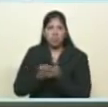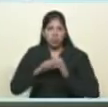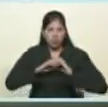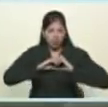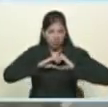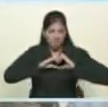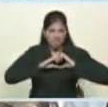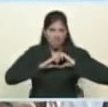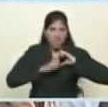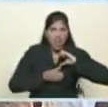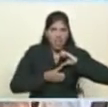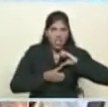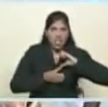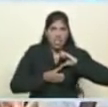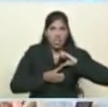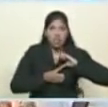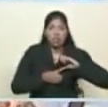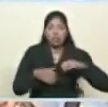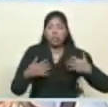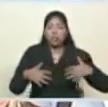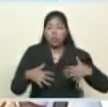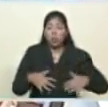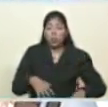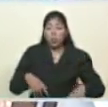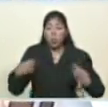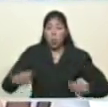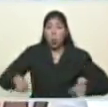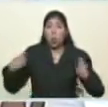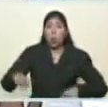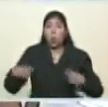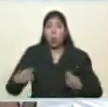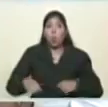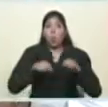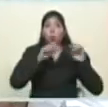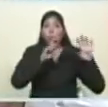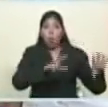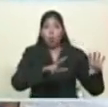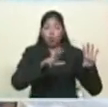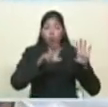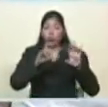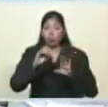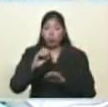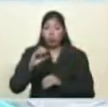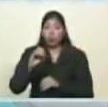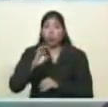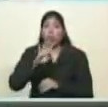rasgaran con un cuchillo así. 841 millones de dólares.